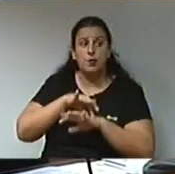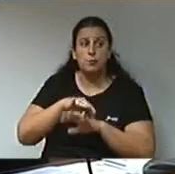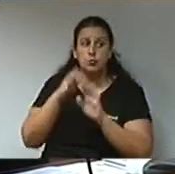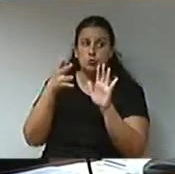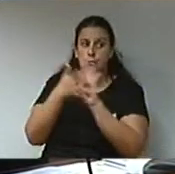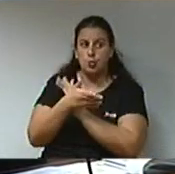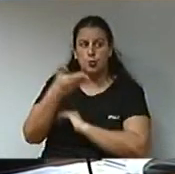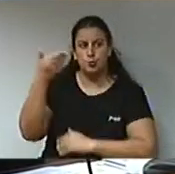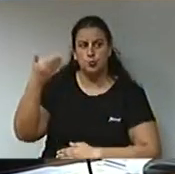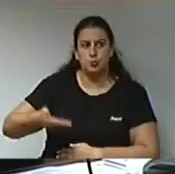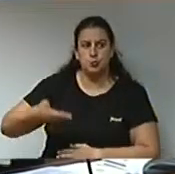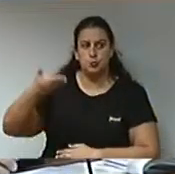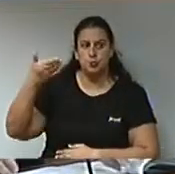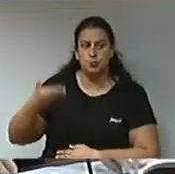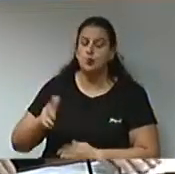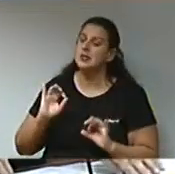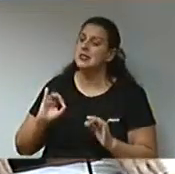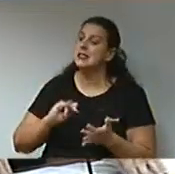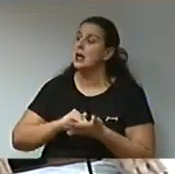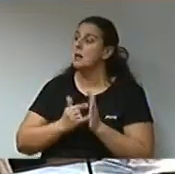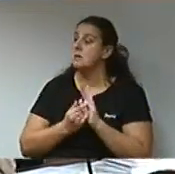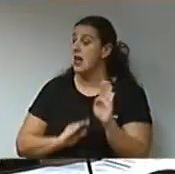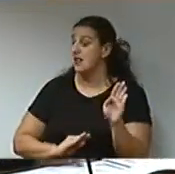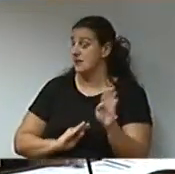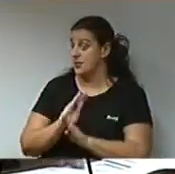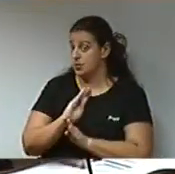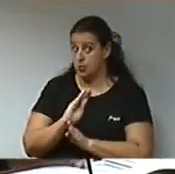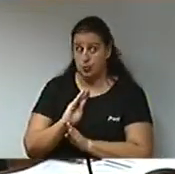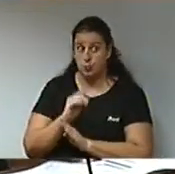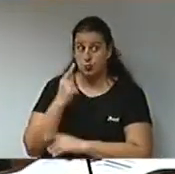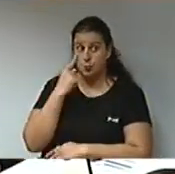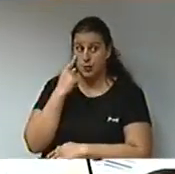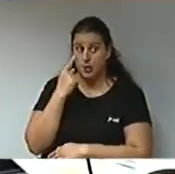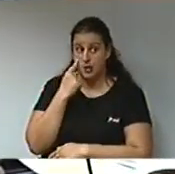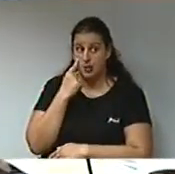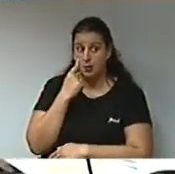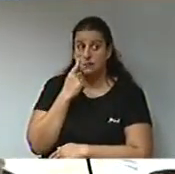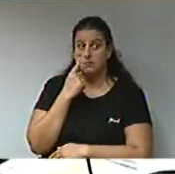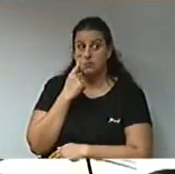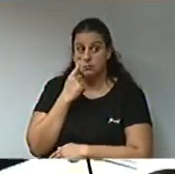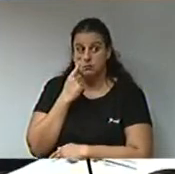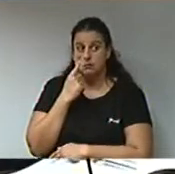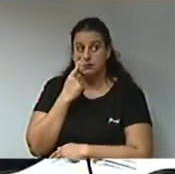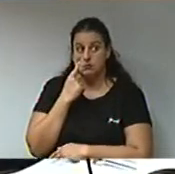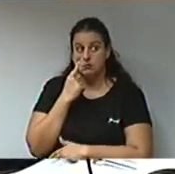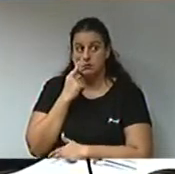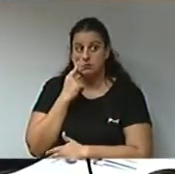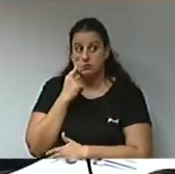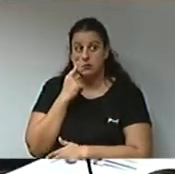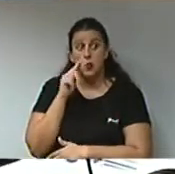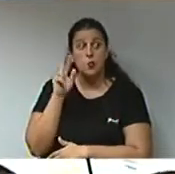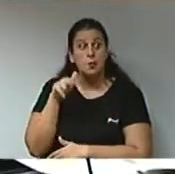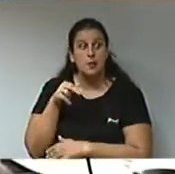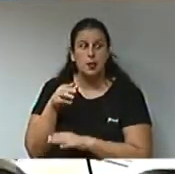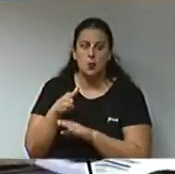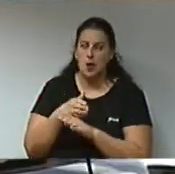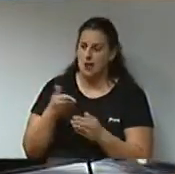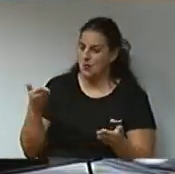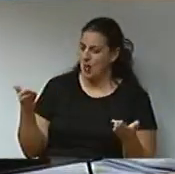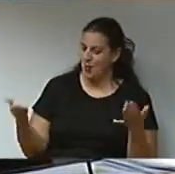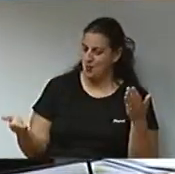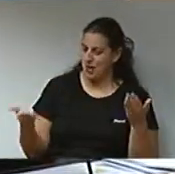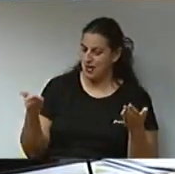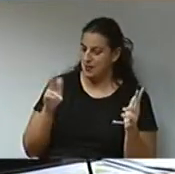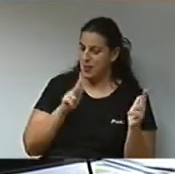son importantes. Y el plan de inversión, mire, hay también un antes y un después. El